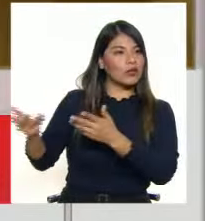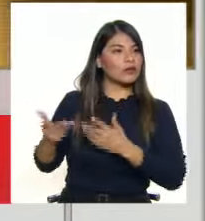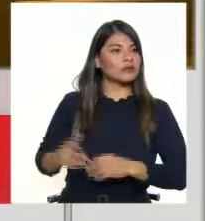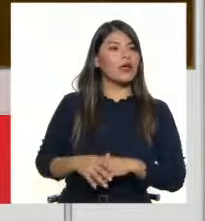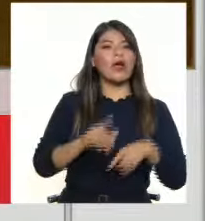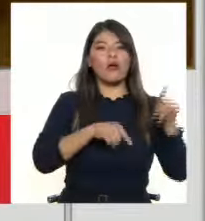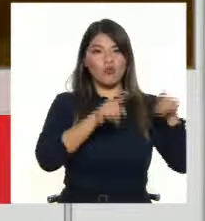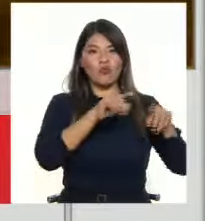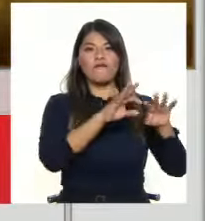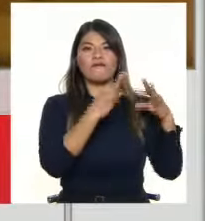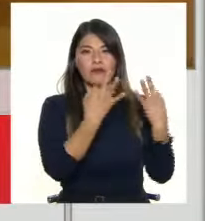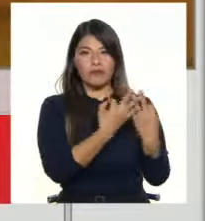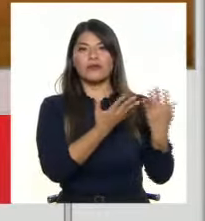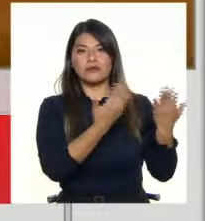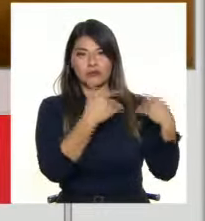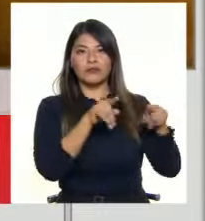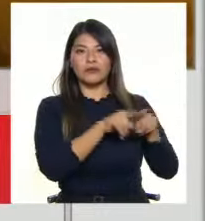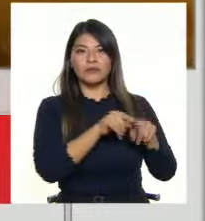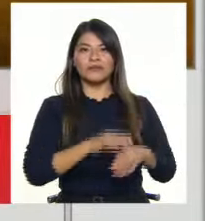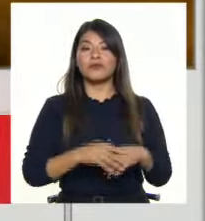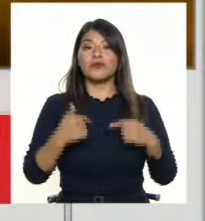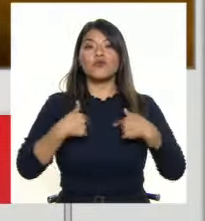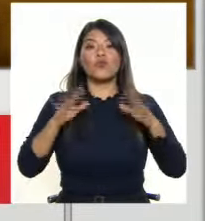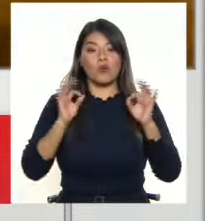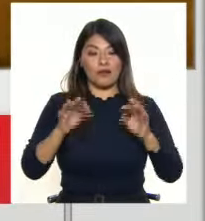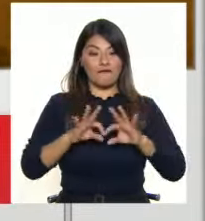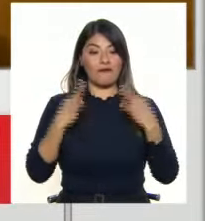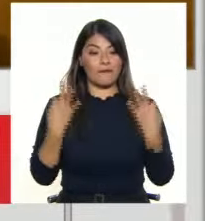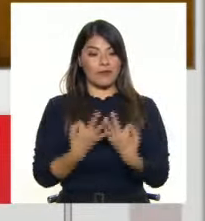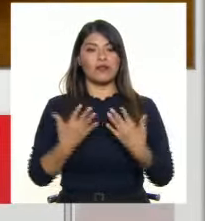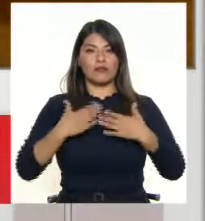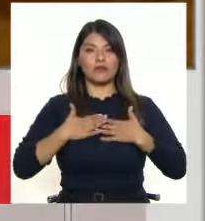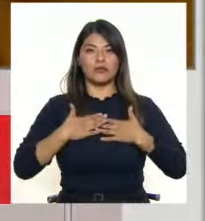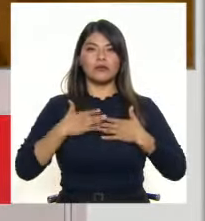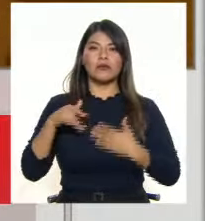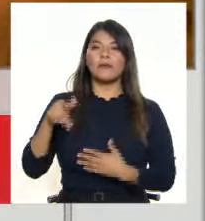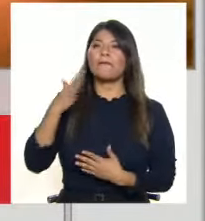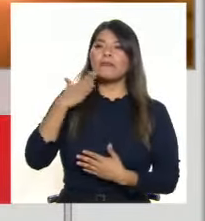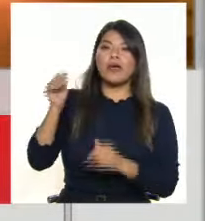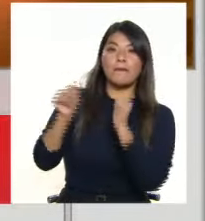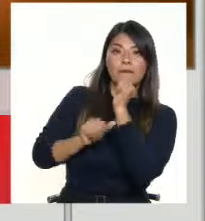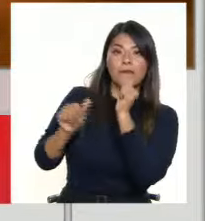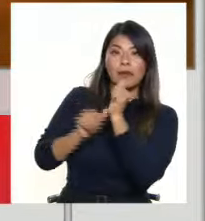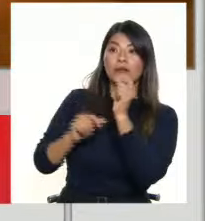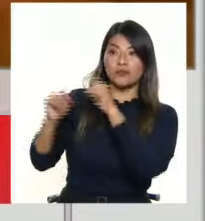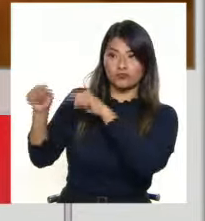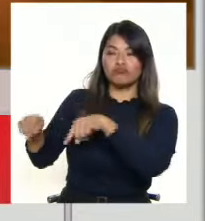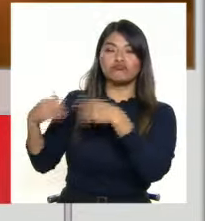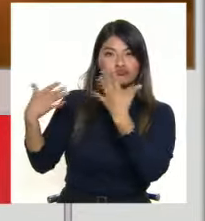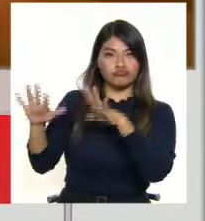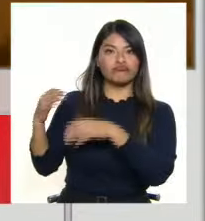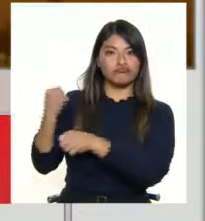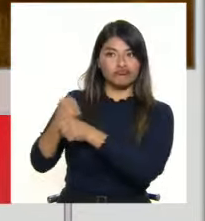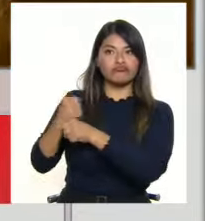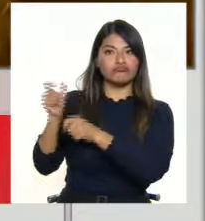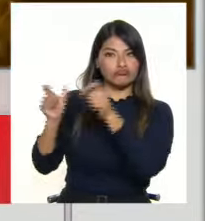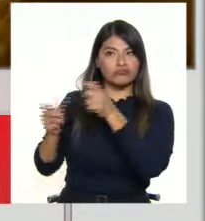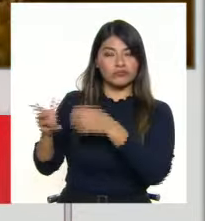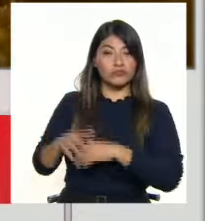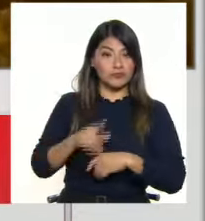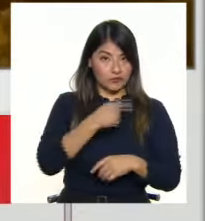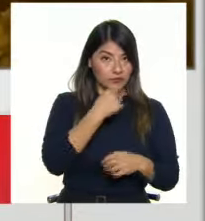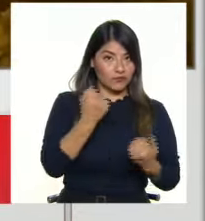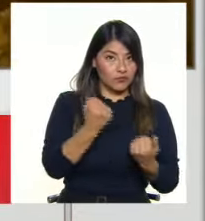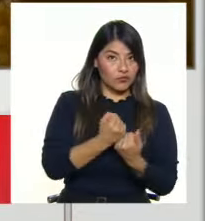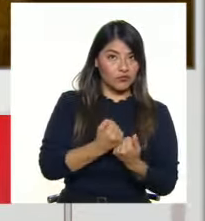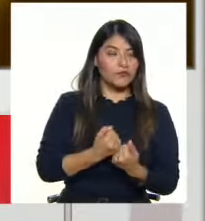algunos familiares también, porque esto también era como un negocio familiar. Mi señora madre, mis hermanos también trabajaban acá. Entonces, estás pidiendo apoyo, ¿no?